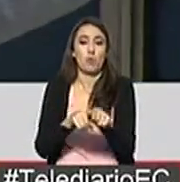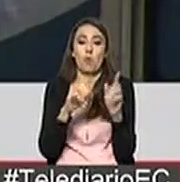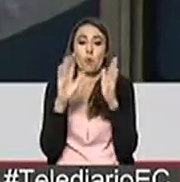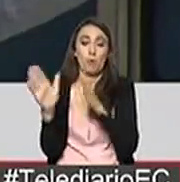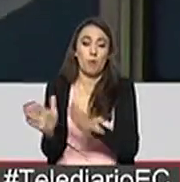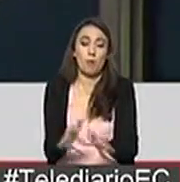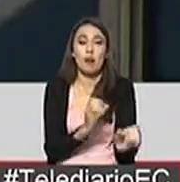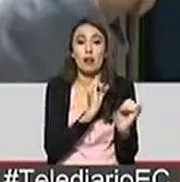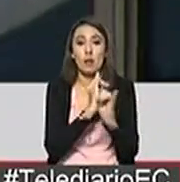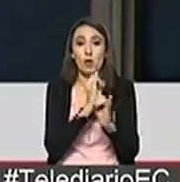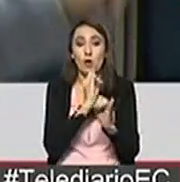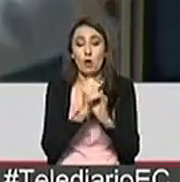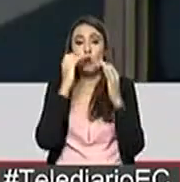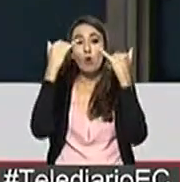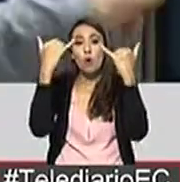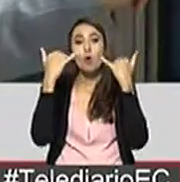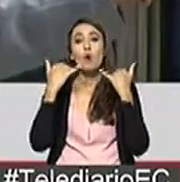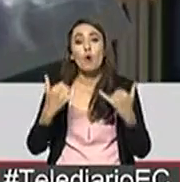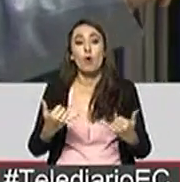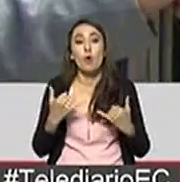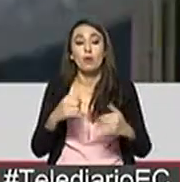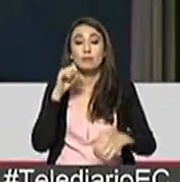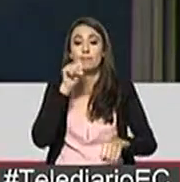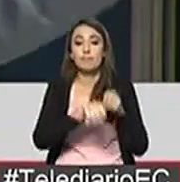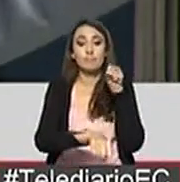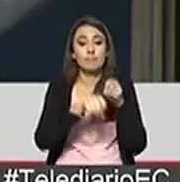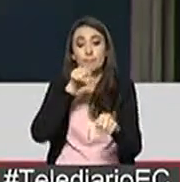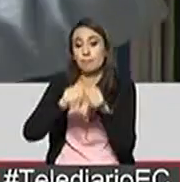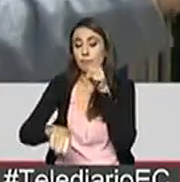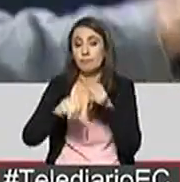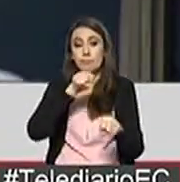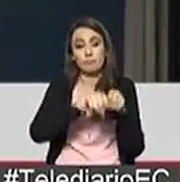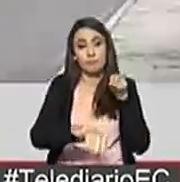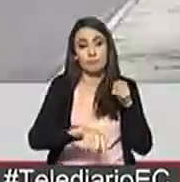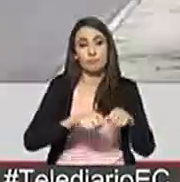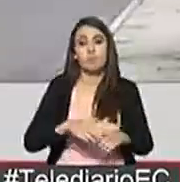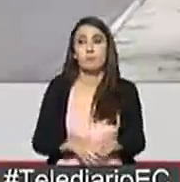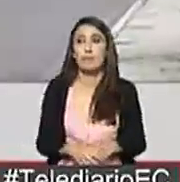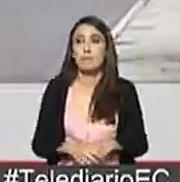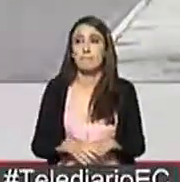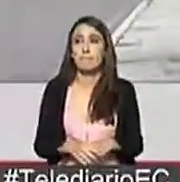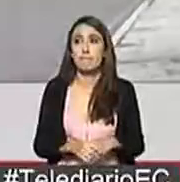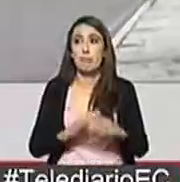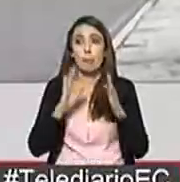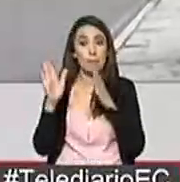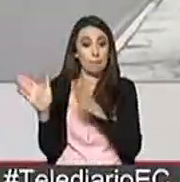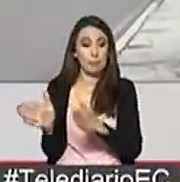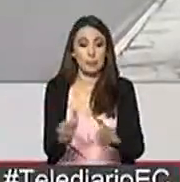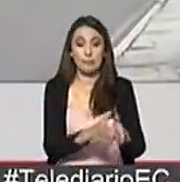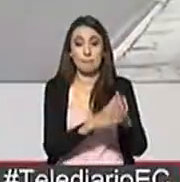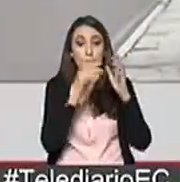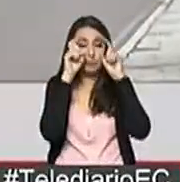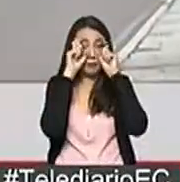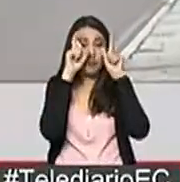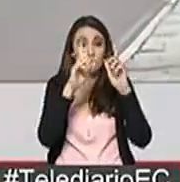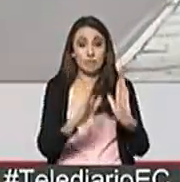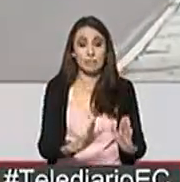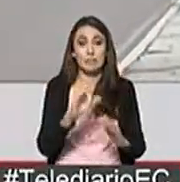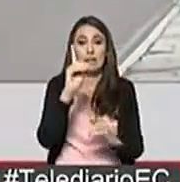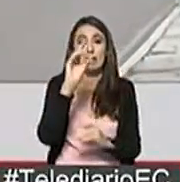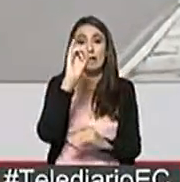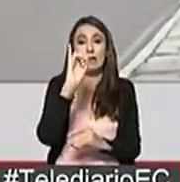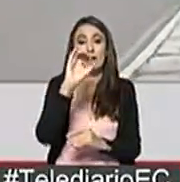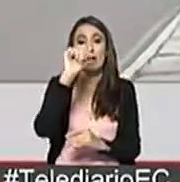hoy seriamente dañada por protervas intenciones. Durante este acto, la fiscal Diana Salazar se refirió sobre